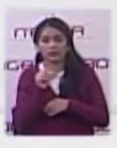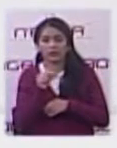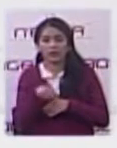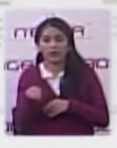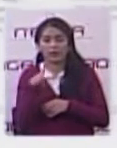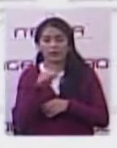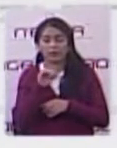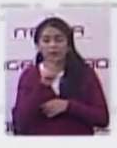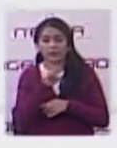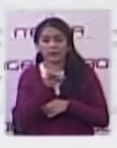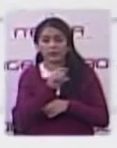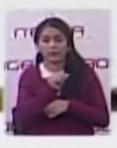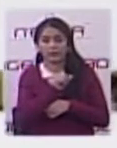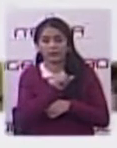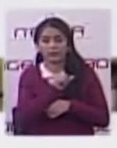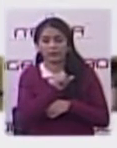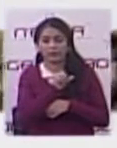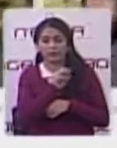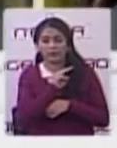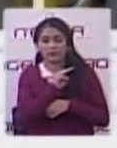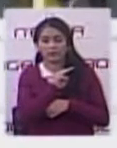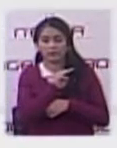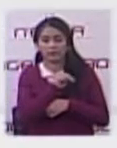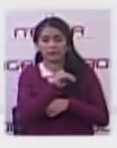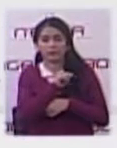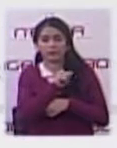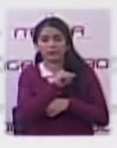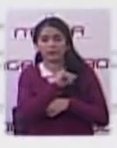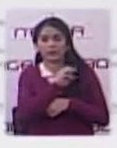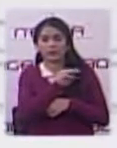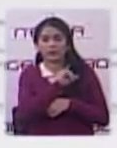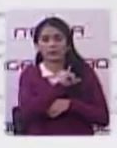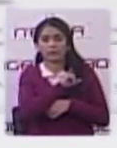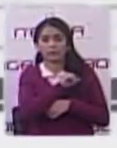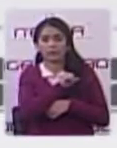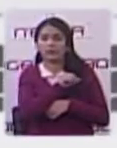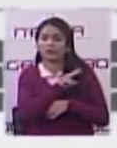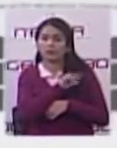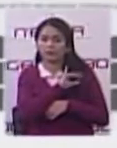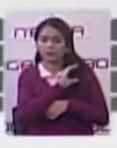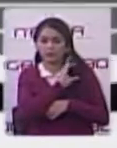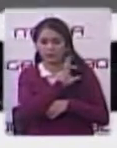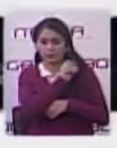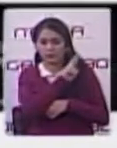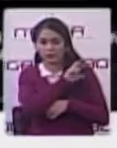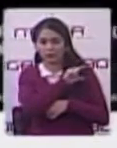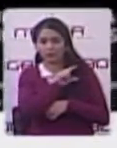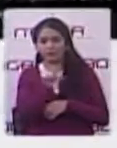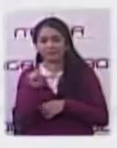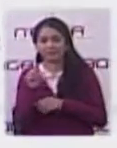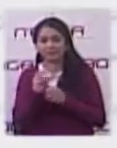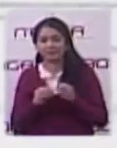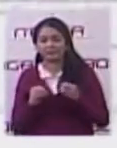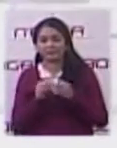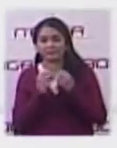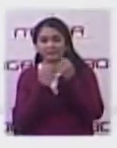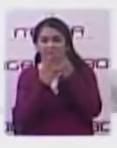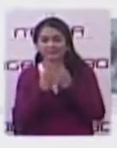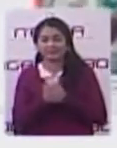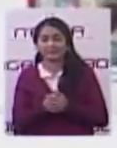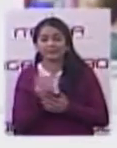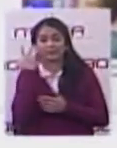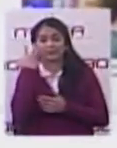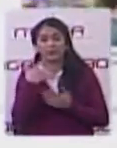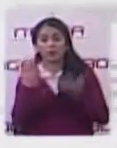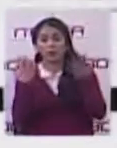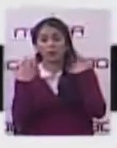info@visamiami.com, V de Víctor, ISAMiami.com, y con gusto les damos información. Estamos el 25 en Guayaquil,